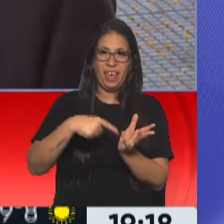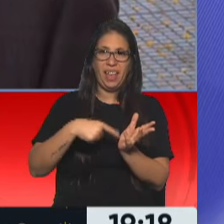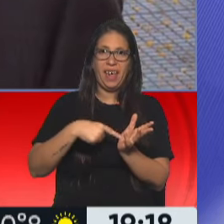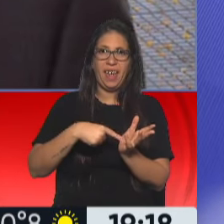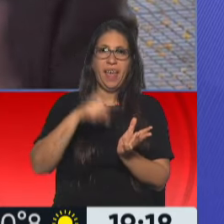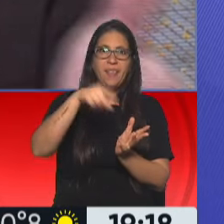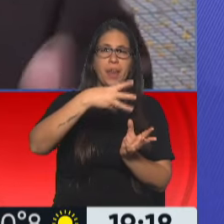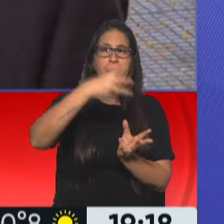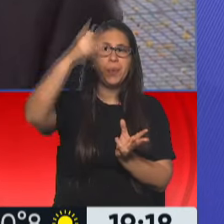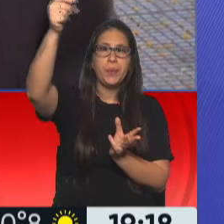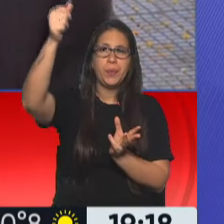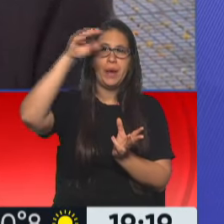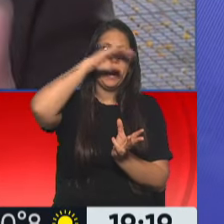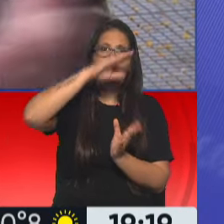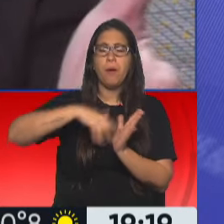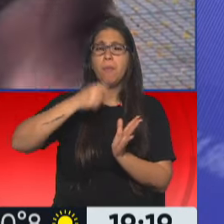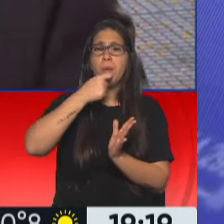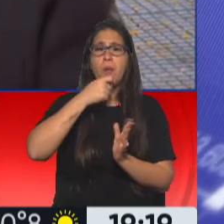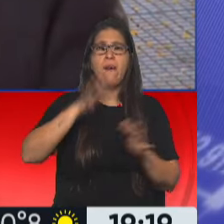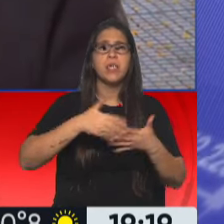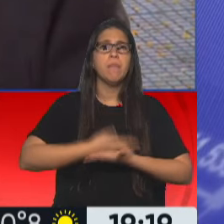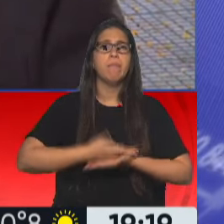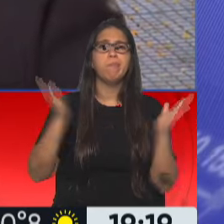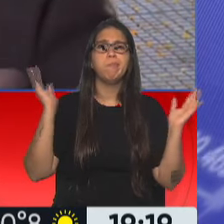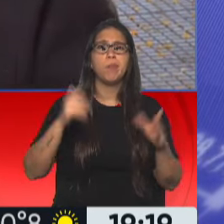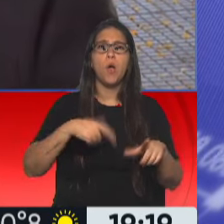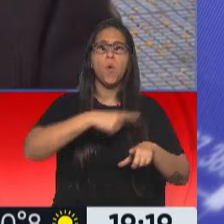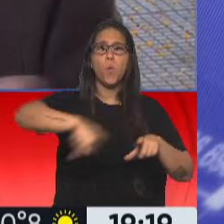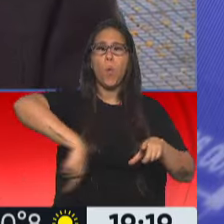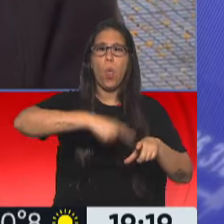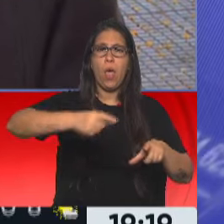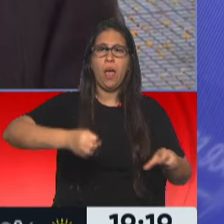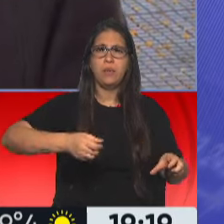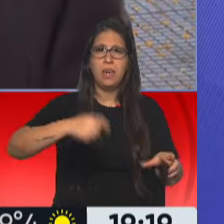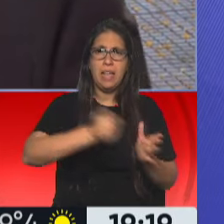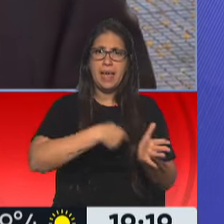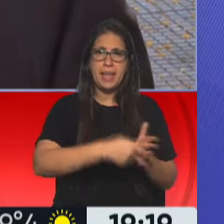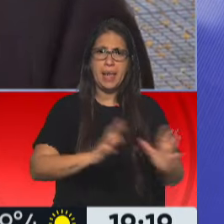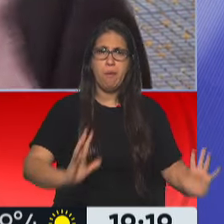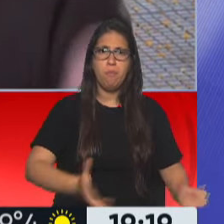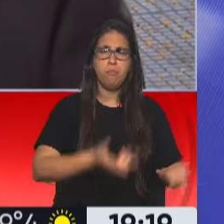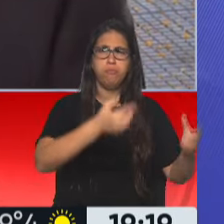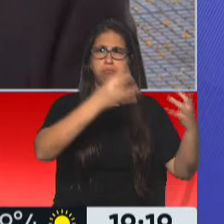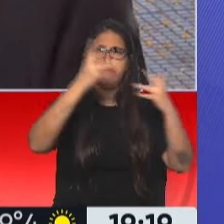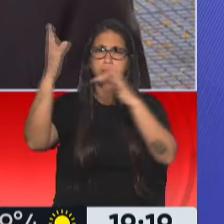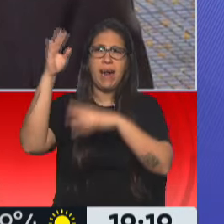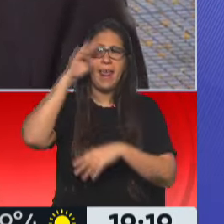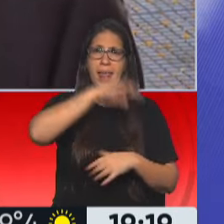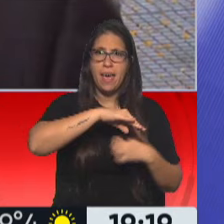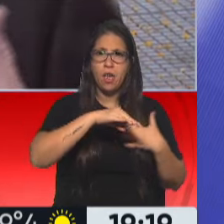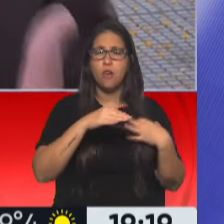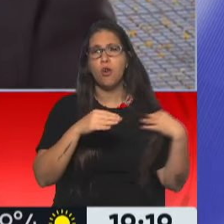cuando hay manifestaciones públicas que queman neumáticos, los neumáticos emiten humo negro y otros